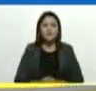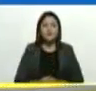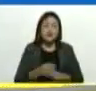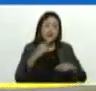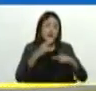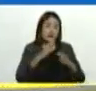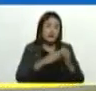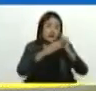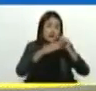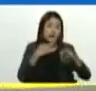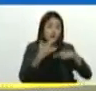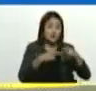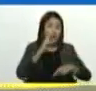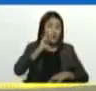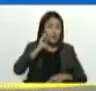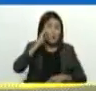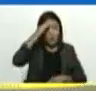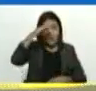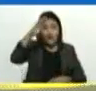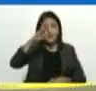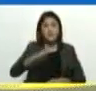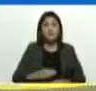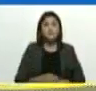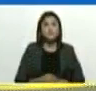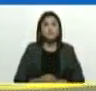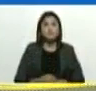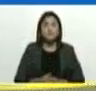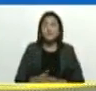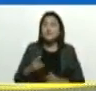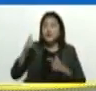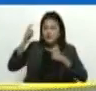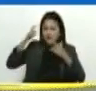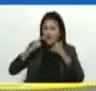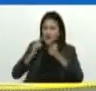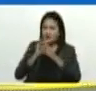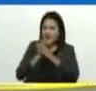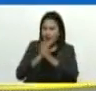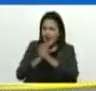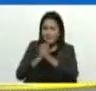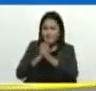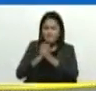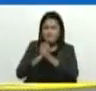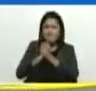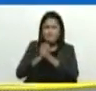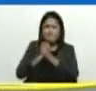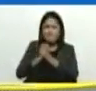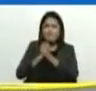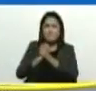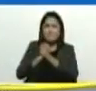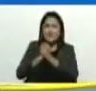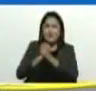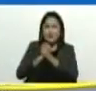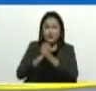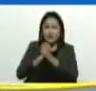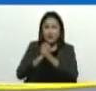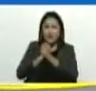Chávez, en expresión de su especial relación con Fidel y de su